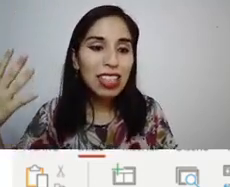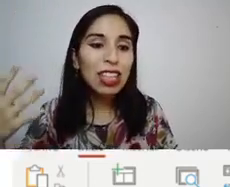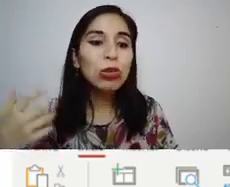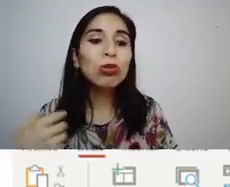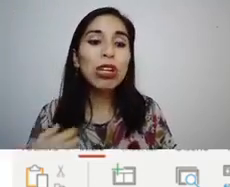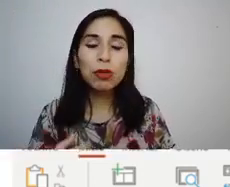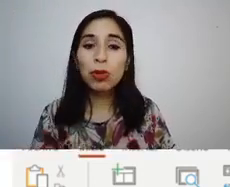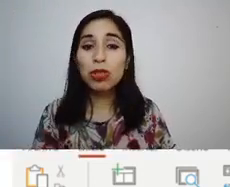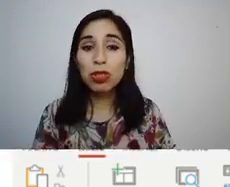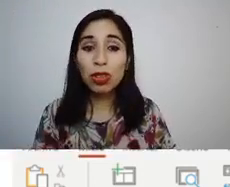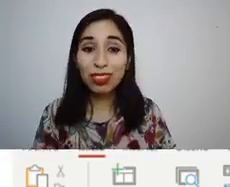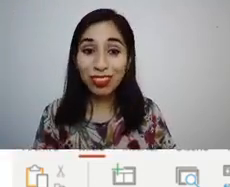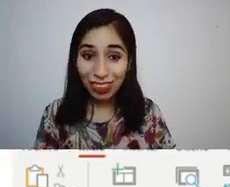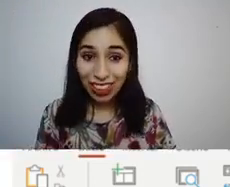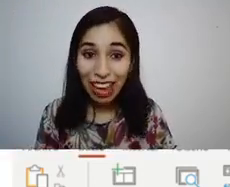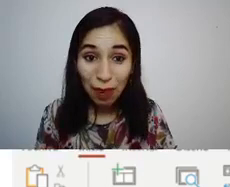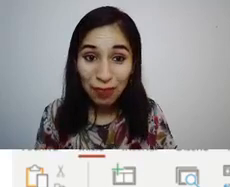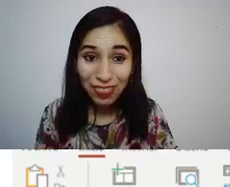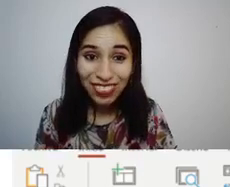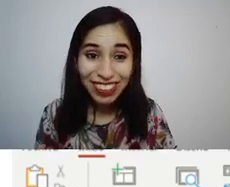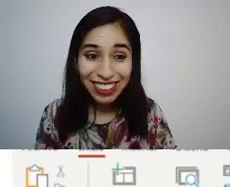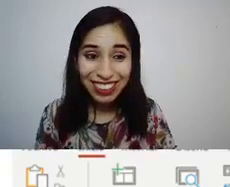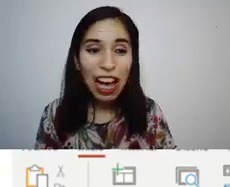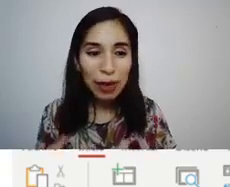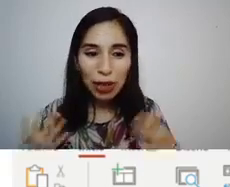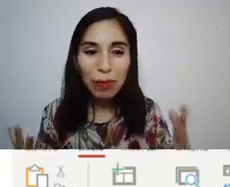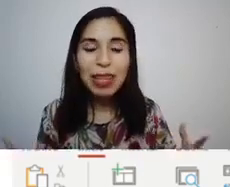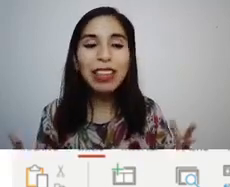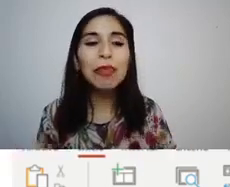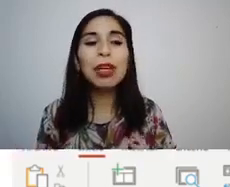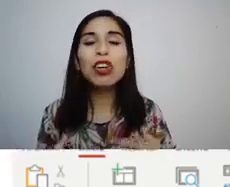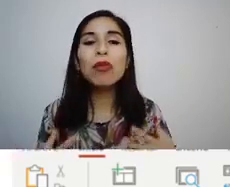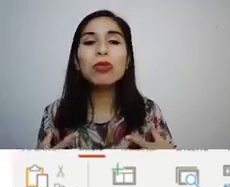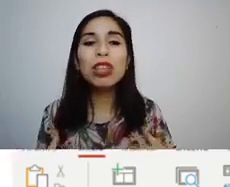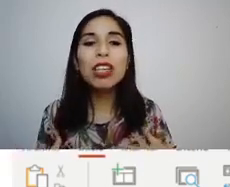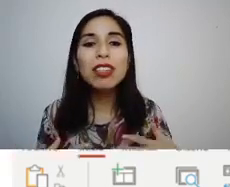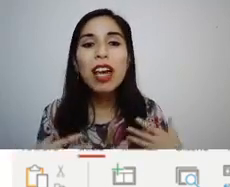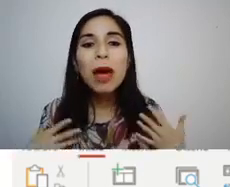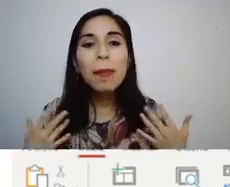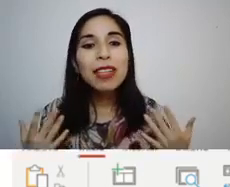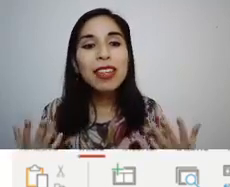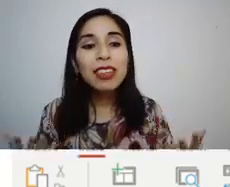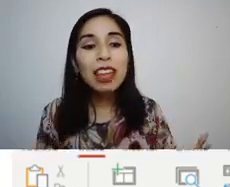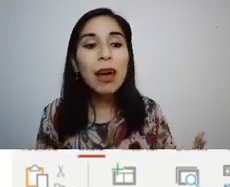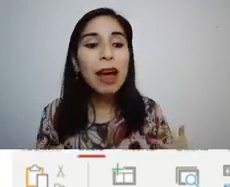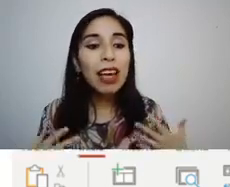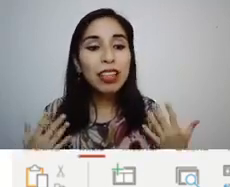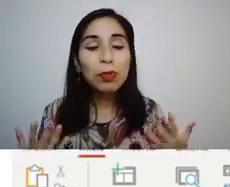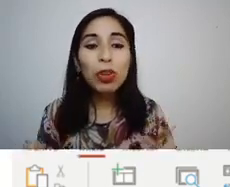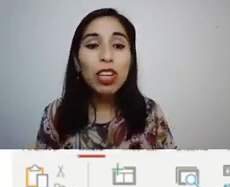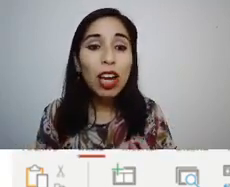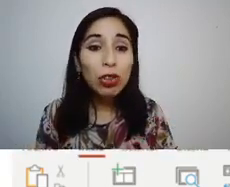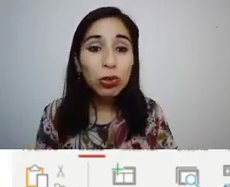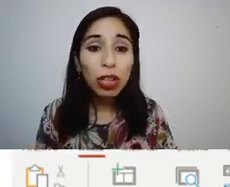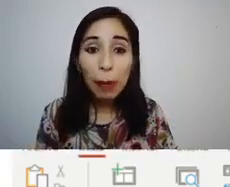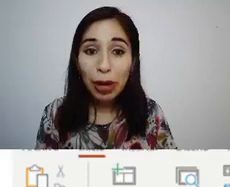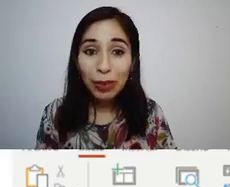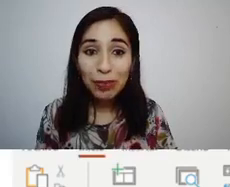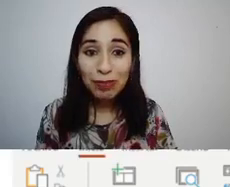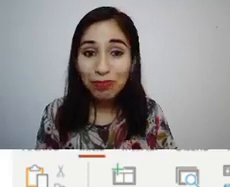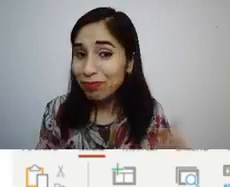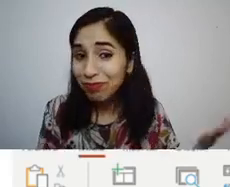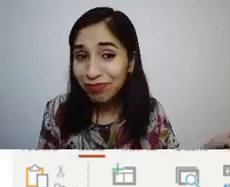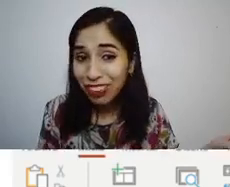decir en su exposición verdad sí a ver comenté me con ustedes presentaba exponía un